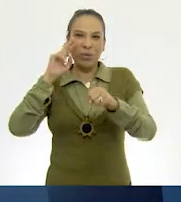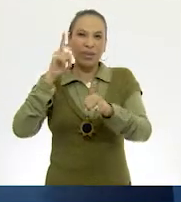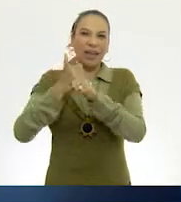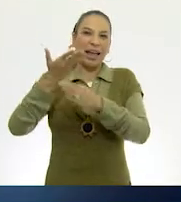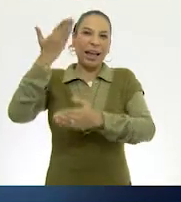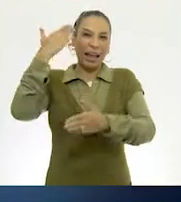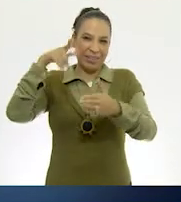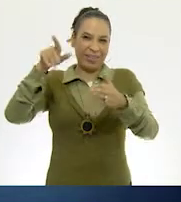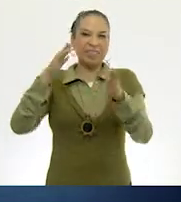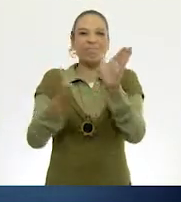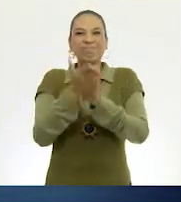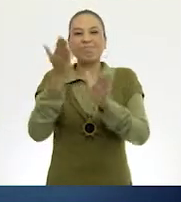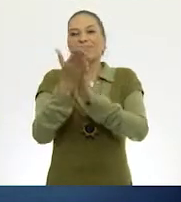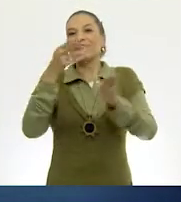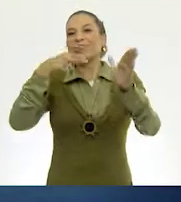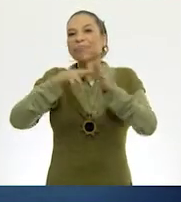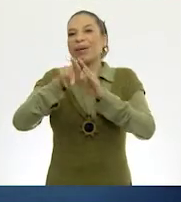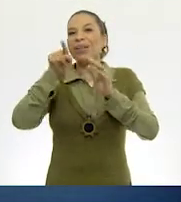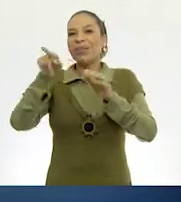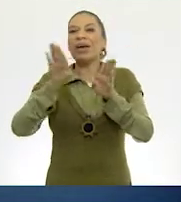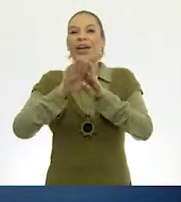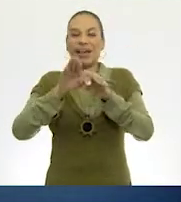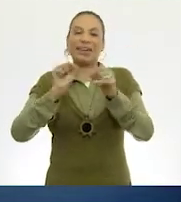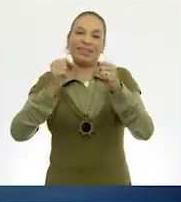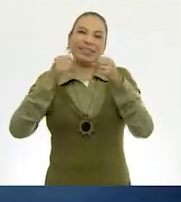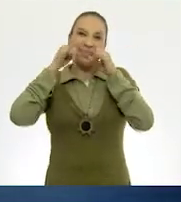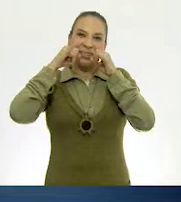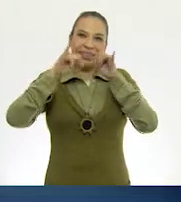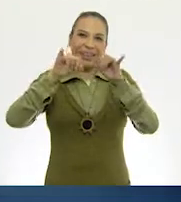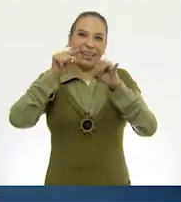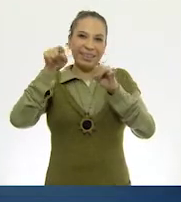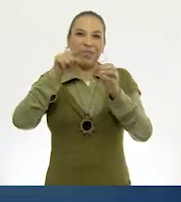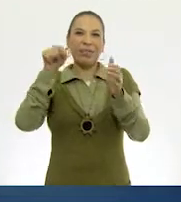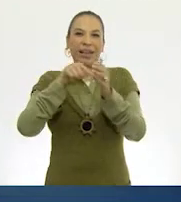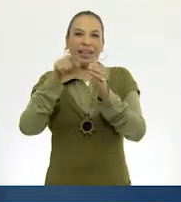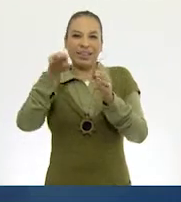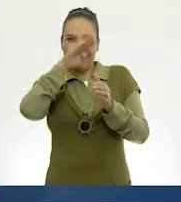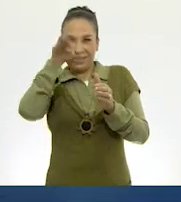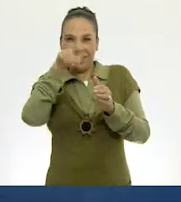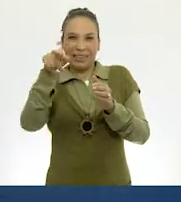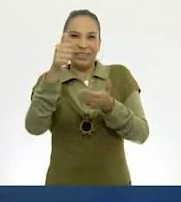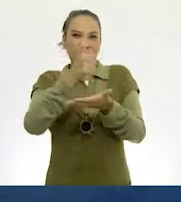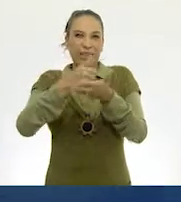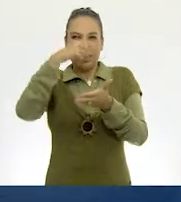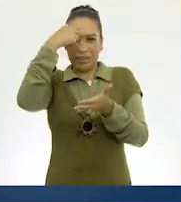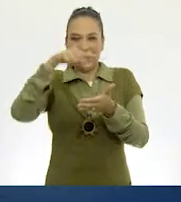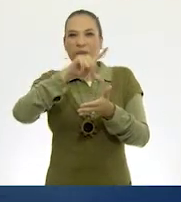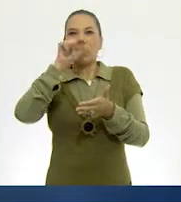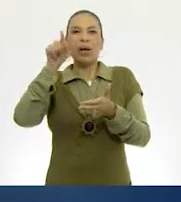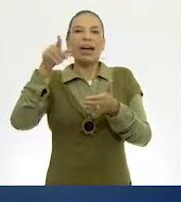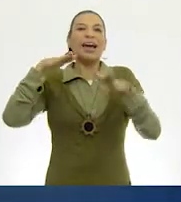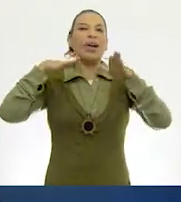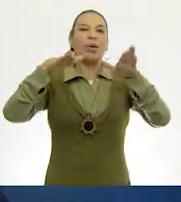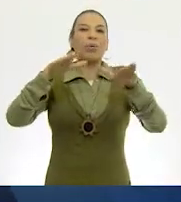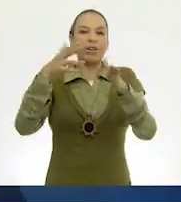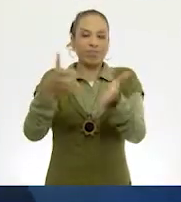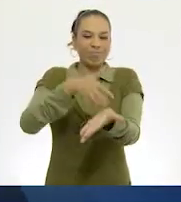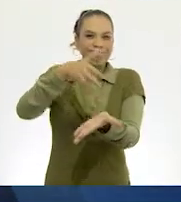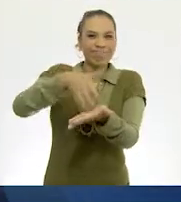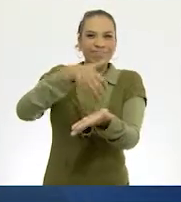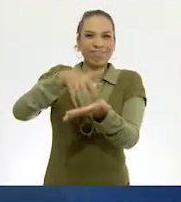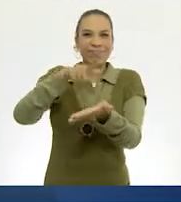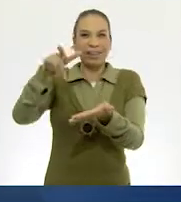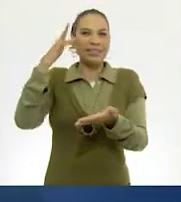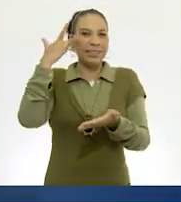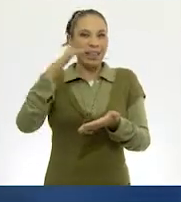estación del Metro Talismán en la Ciudad de México, y los más recientes en lo que será el aeropuerto de Santa Lucía. Ahí hay evidencia